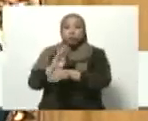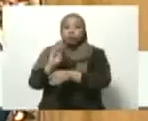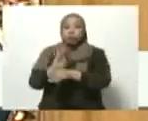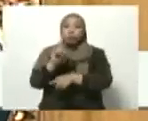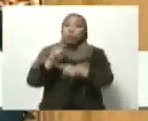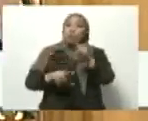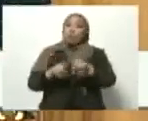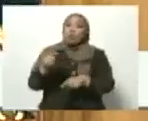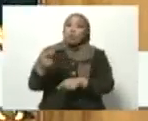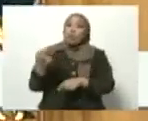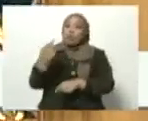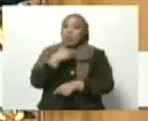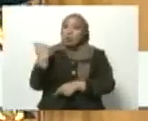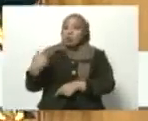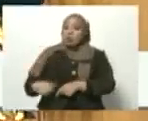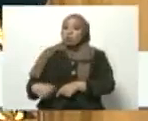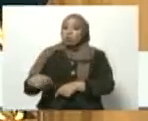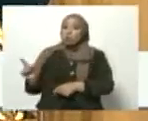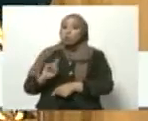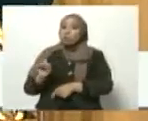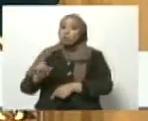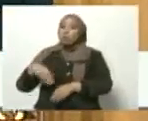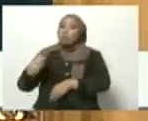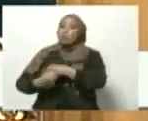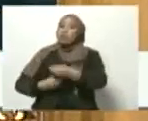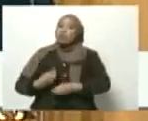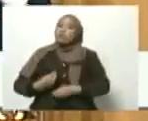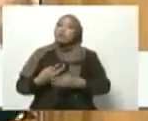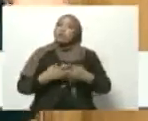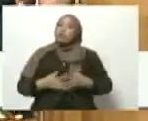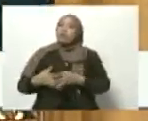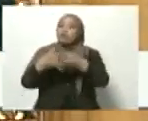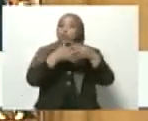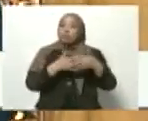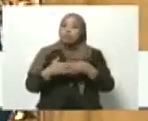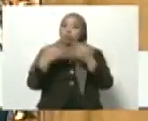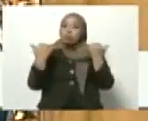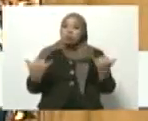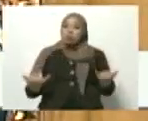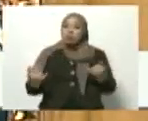estos grupos que no quieren ser parte de la guerra de Estados Unidos contra Rusia hoy,